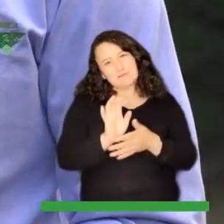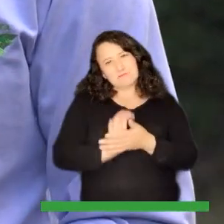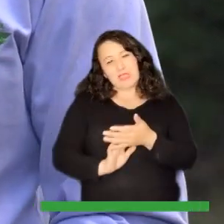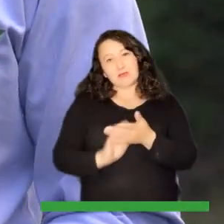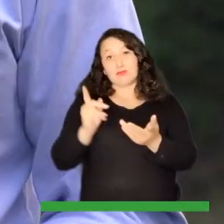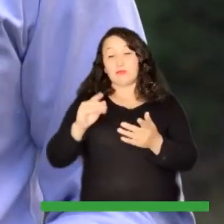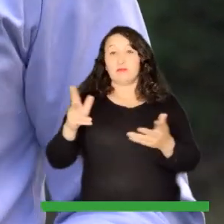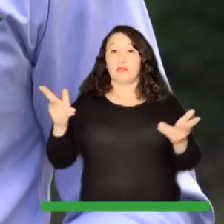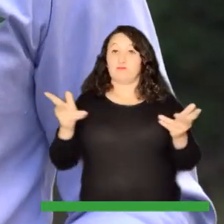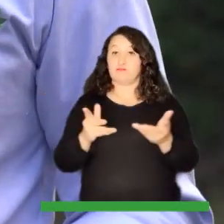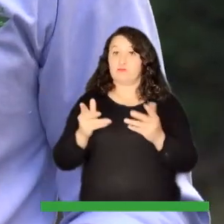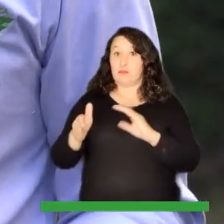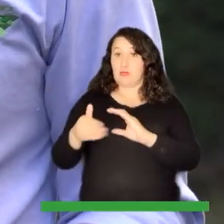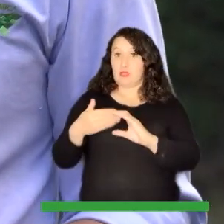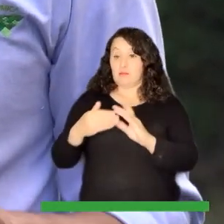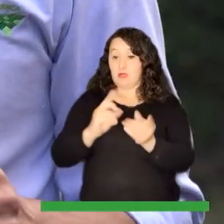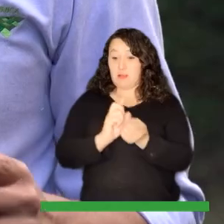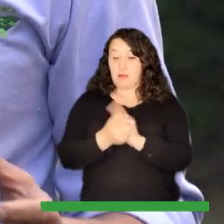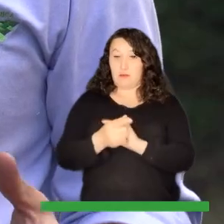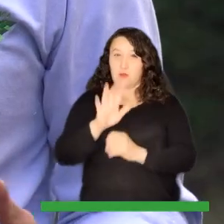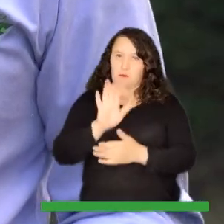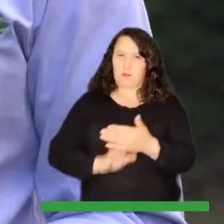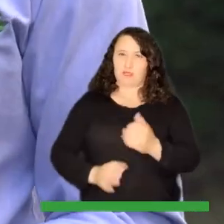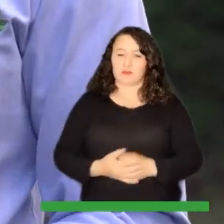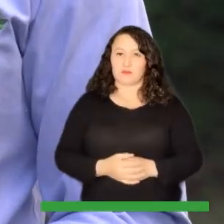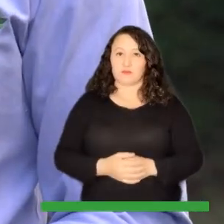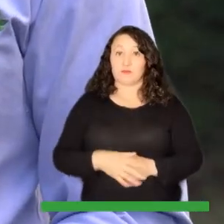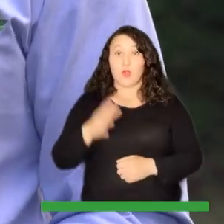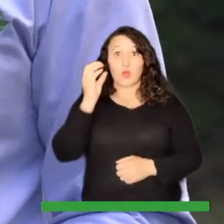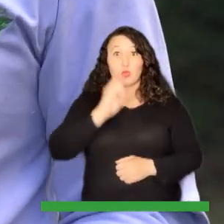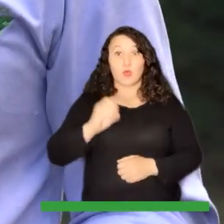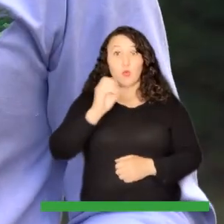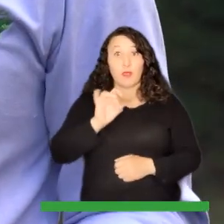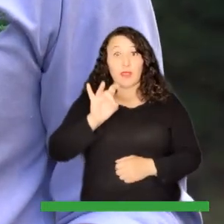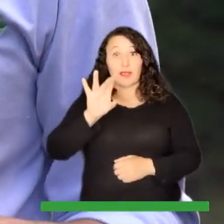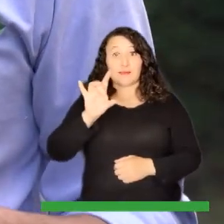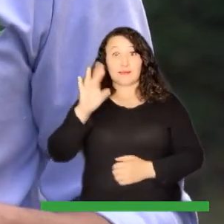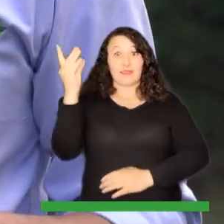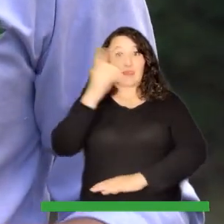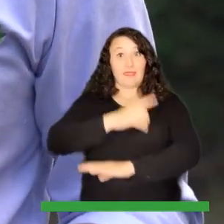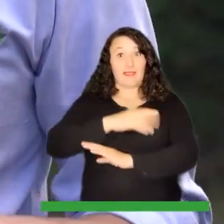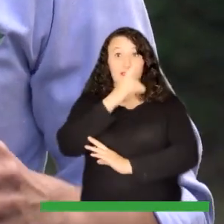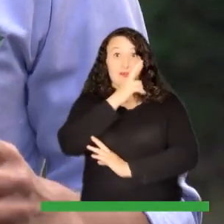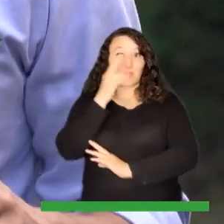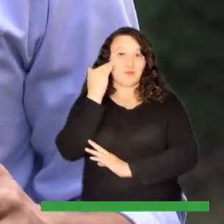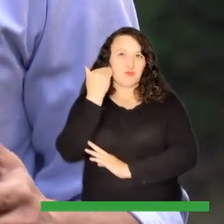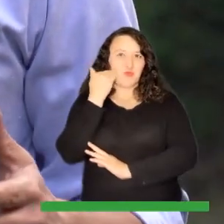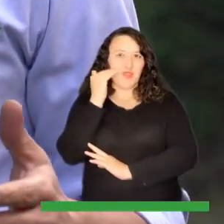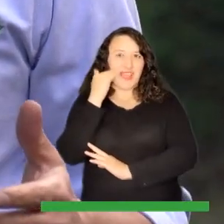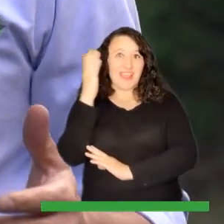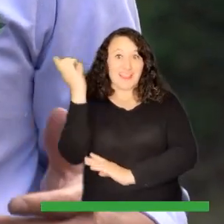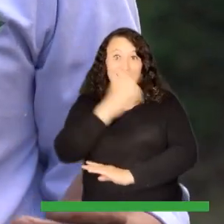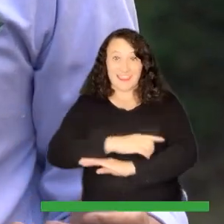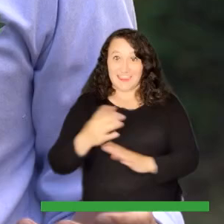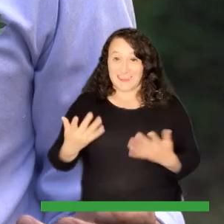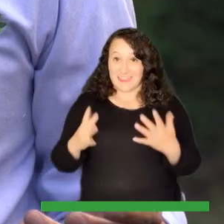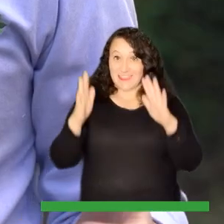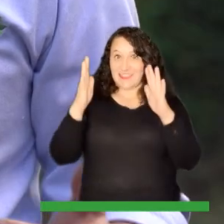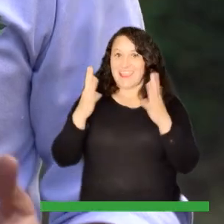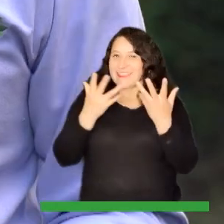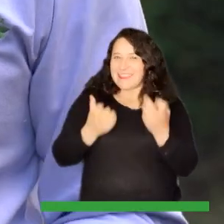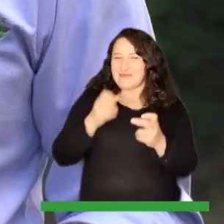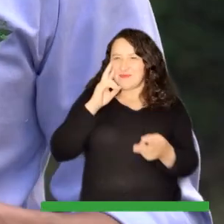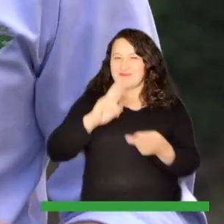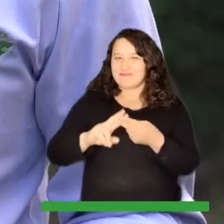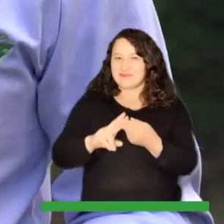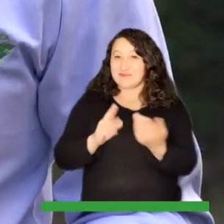aporte frente al cambio climático. El 15 de octubre se celebra el Día Internacional de la Mujer Rural y en ICA Comunica queremos invitarlos a conocer